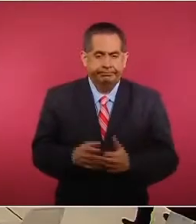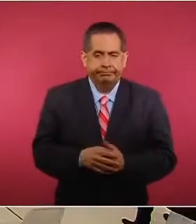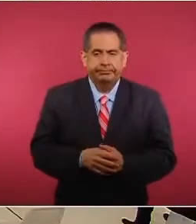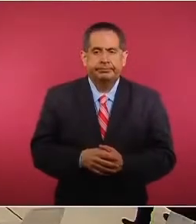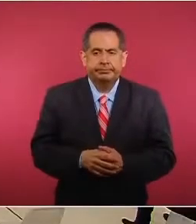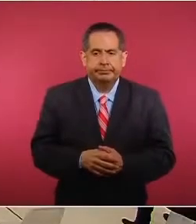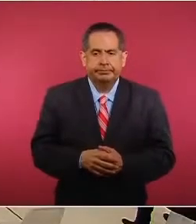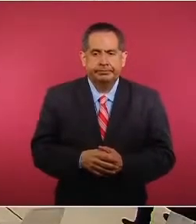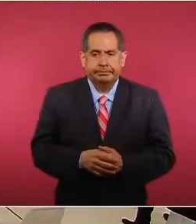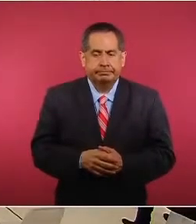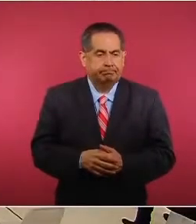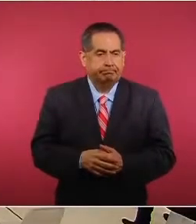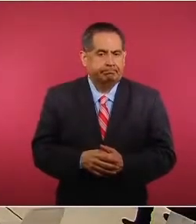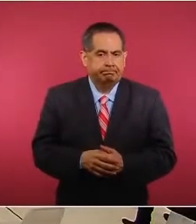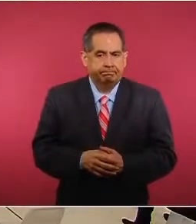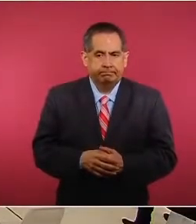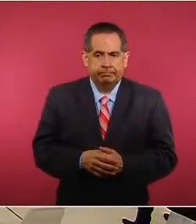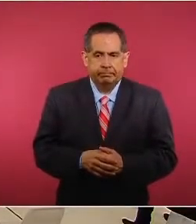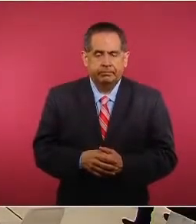Eran